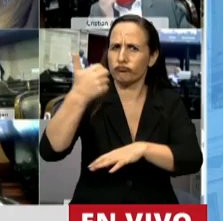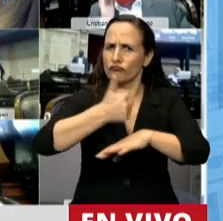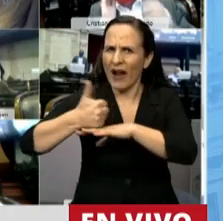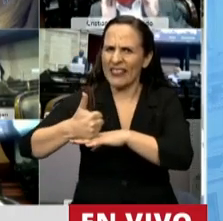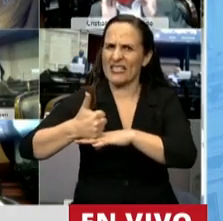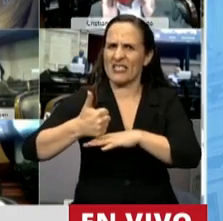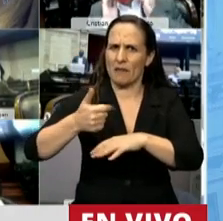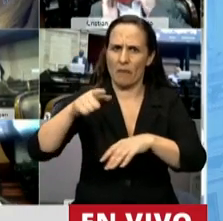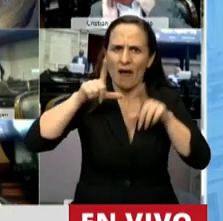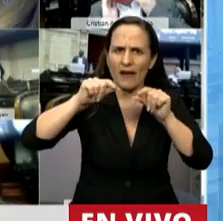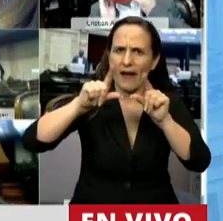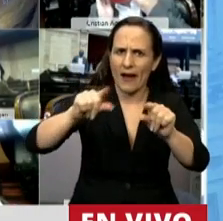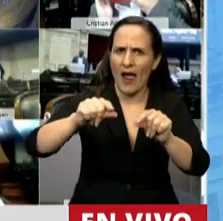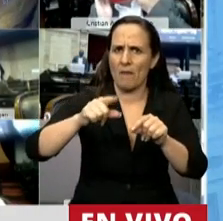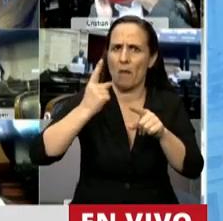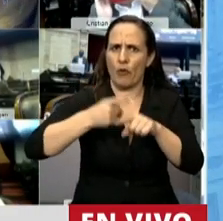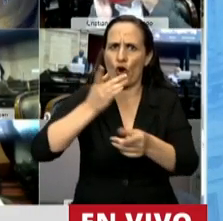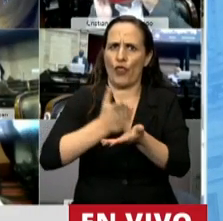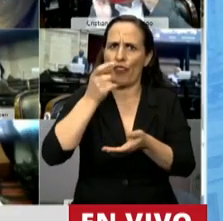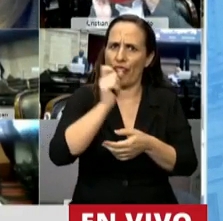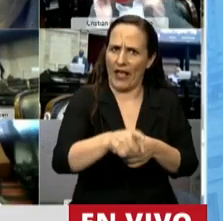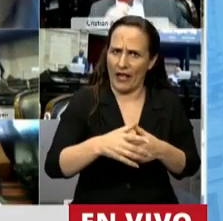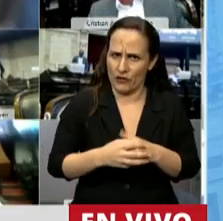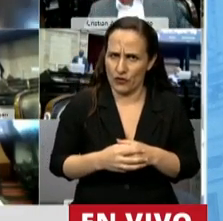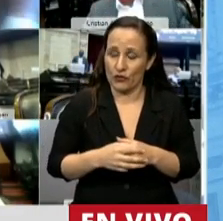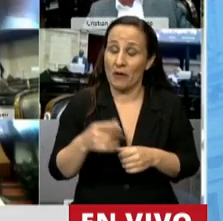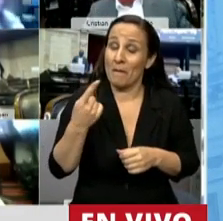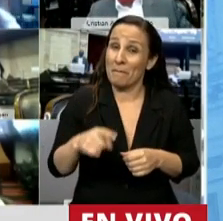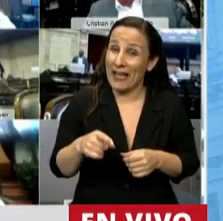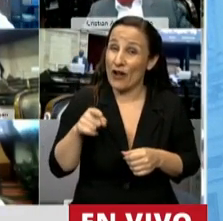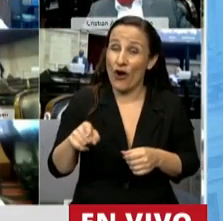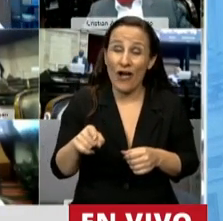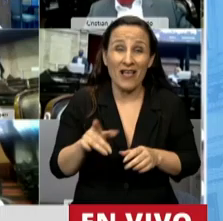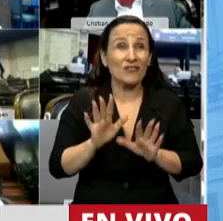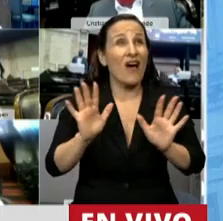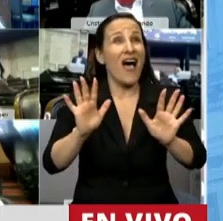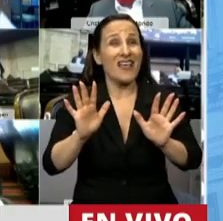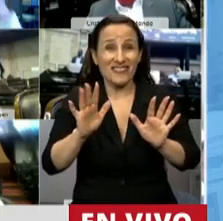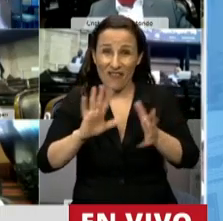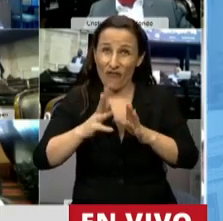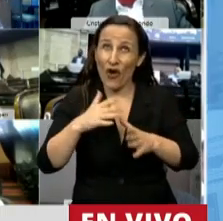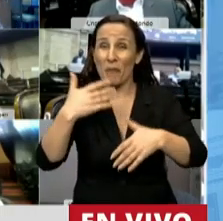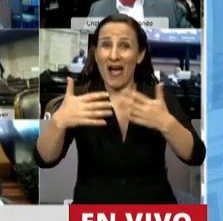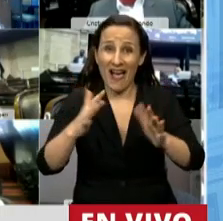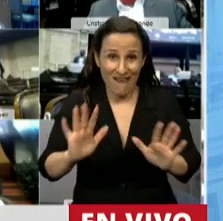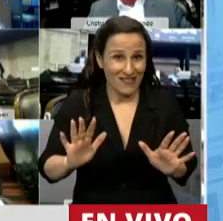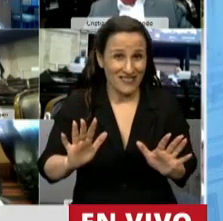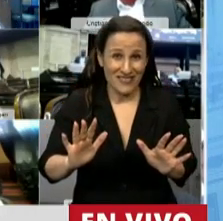ciudadano esté reclamando por sus derechos. Pero, señor presidente, este no tiene que ser el procedimiento